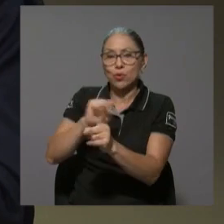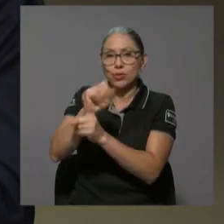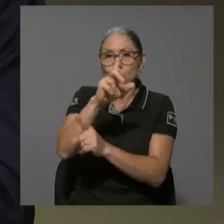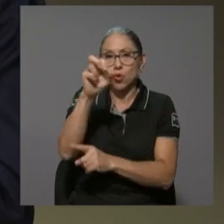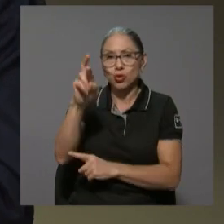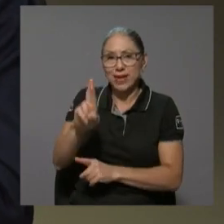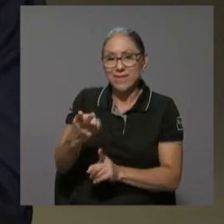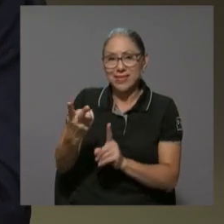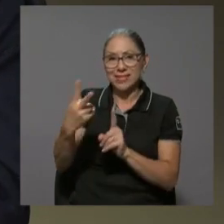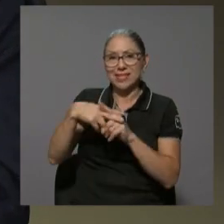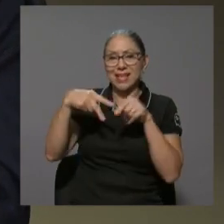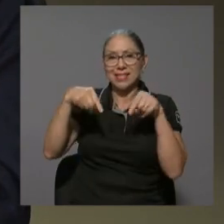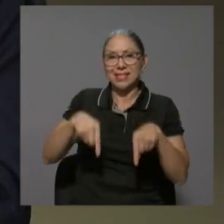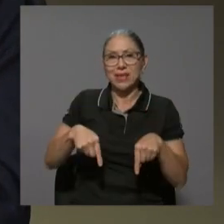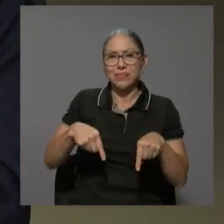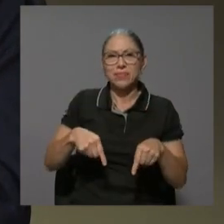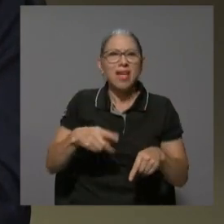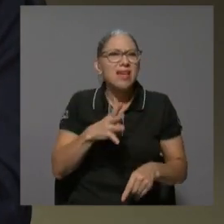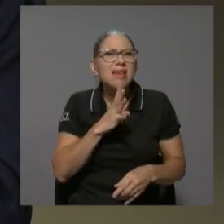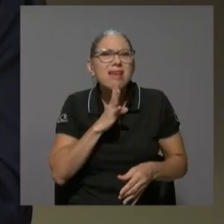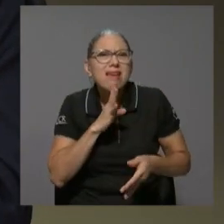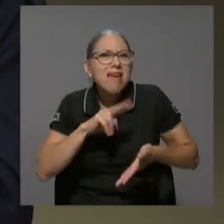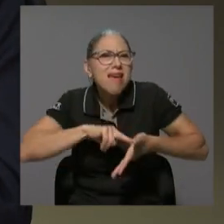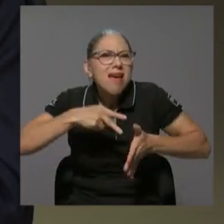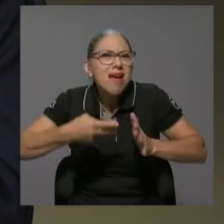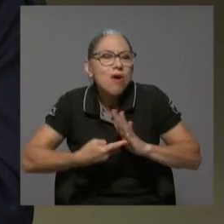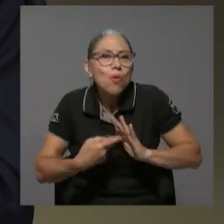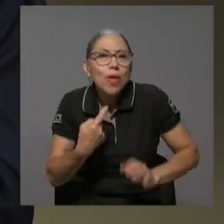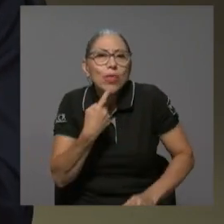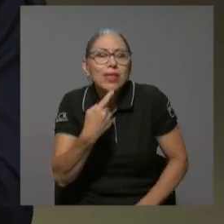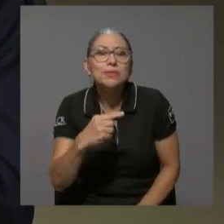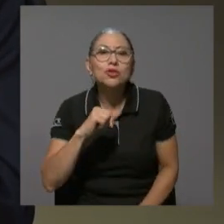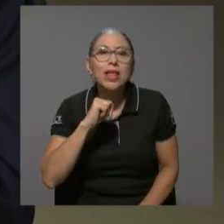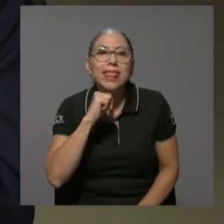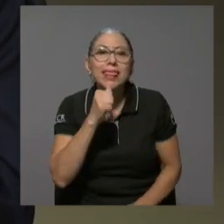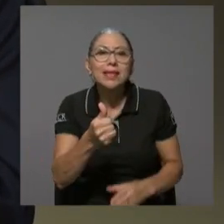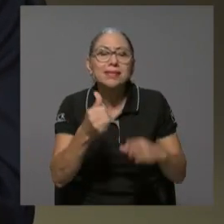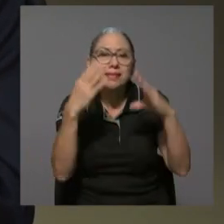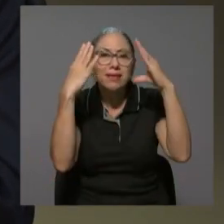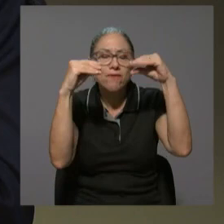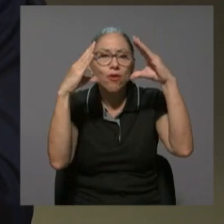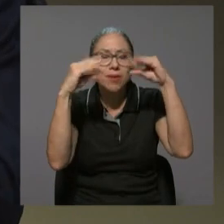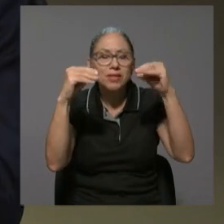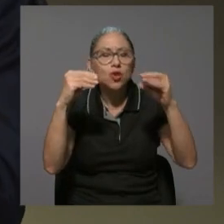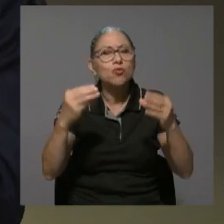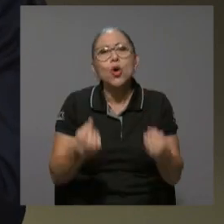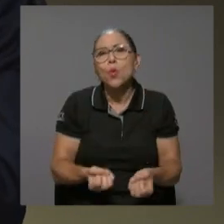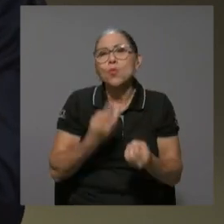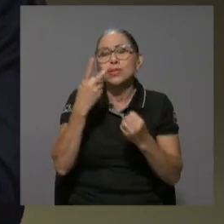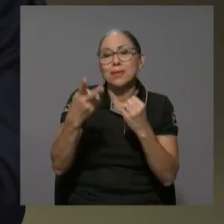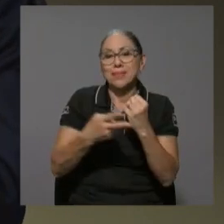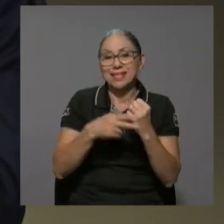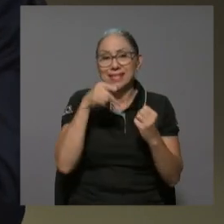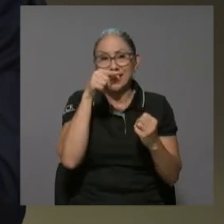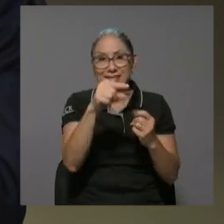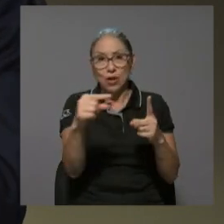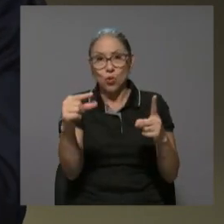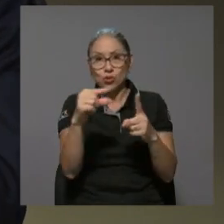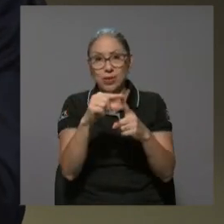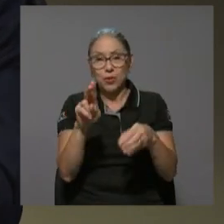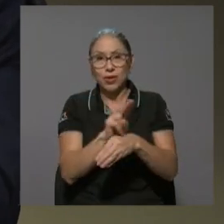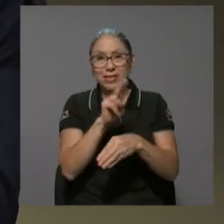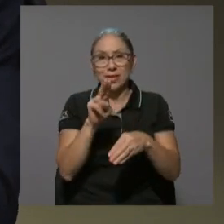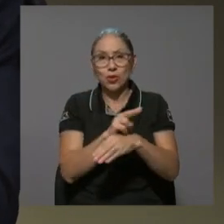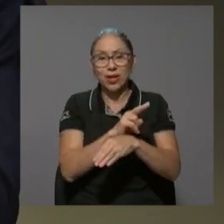qué hablamos cuando decimos desinformación? Muchas veces se equipara a ese concepto que se utiliza en inglés